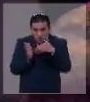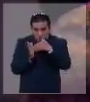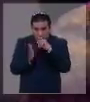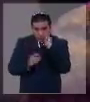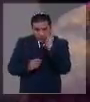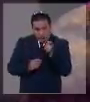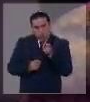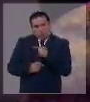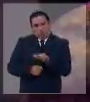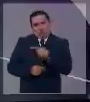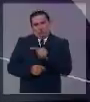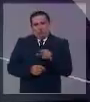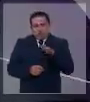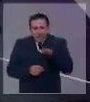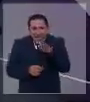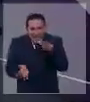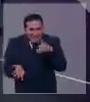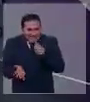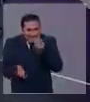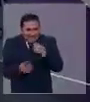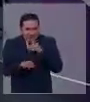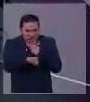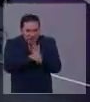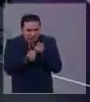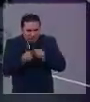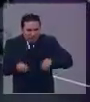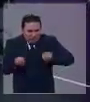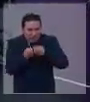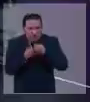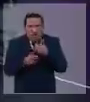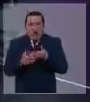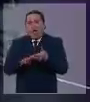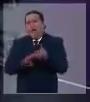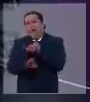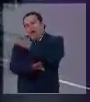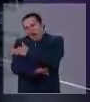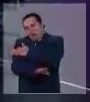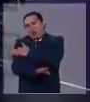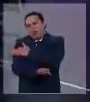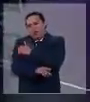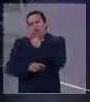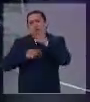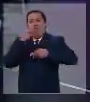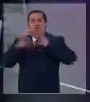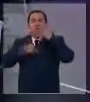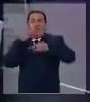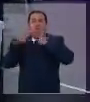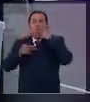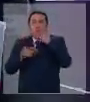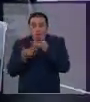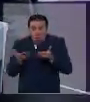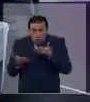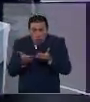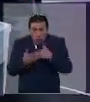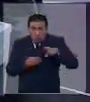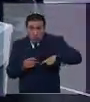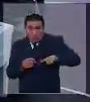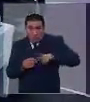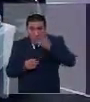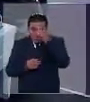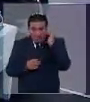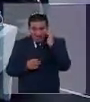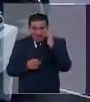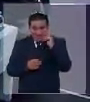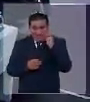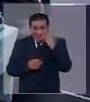la pregunta directa es, ¿y por qué tendríamos que creerle ahora sí cuando en este sexenio no se ratificó un convenio que México suscribió en